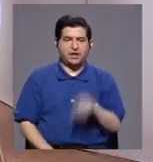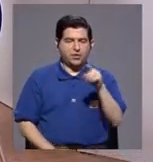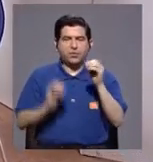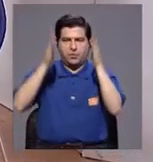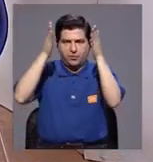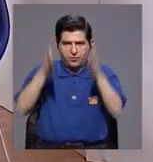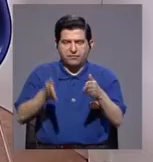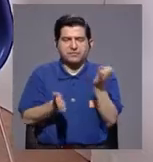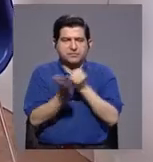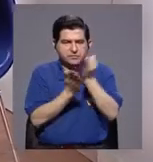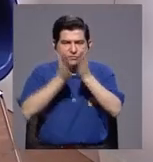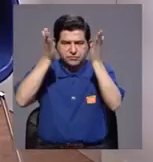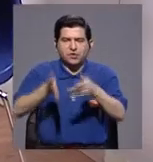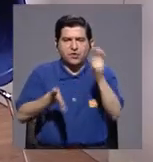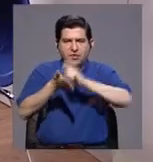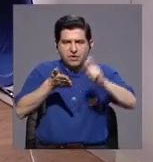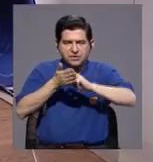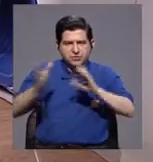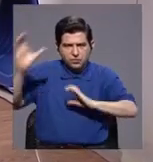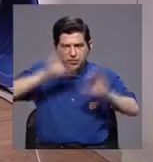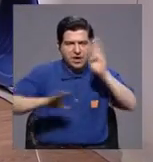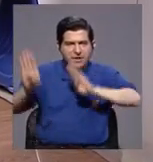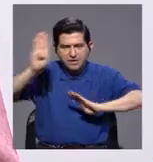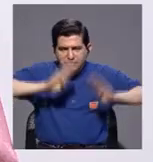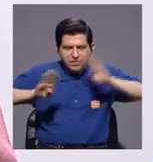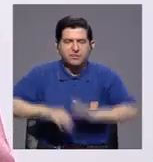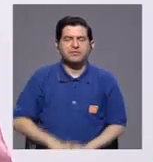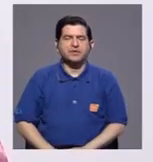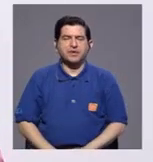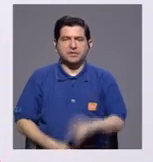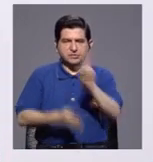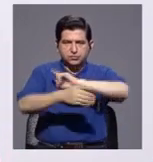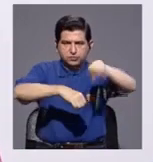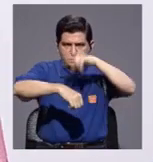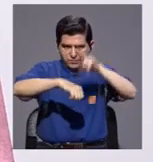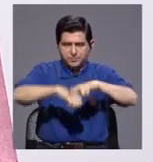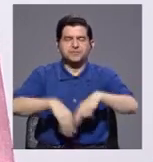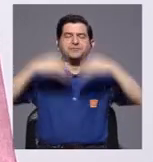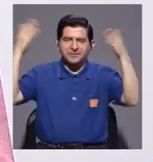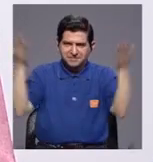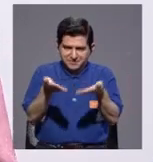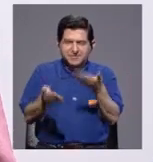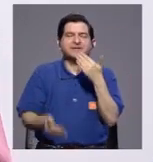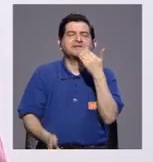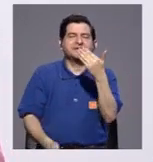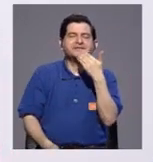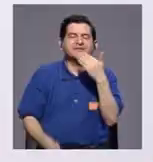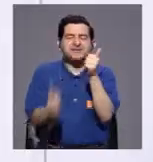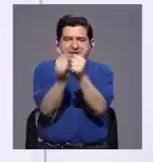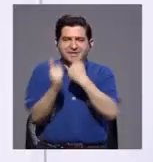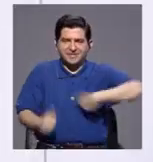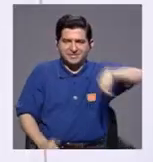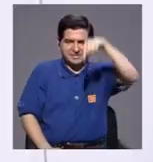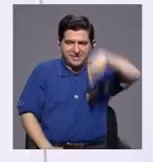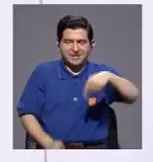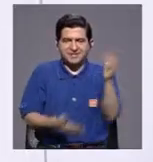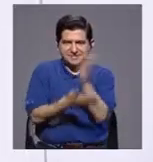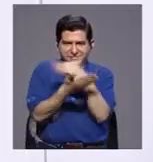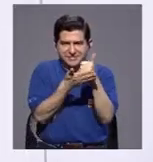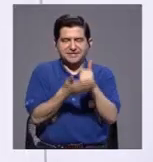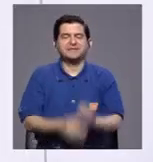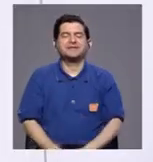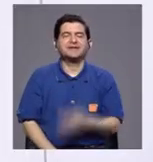profesor e investigador de la escuela de ciencias biológicas de la universidad nacional frank bienvenido y muchísimas gracias por acompañarnos en este segmento